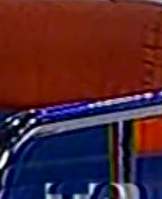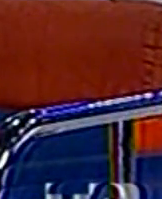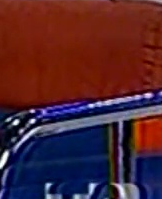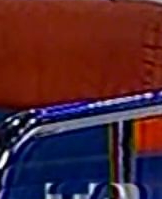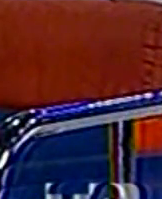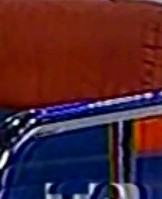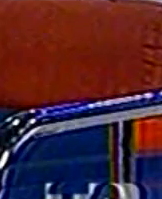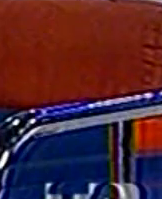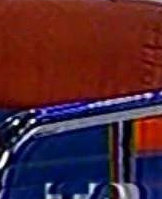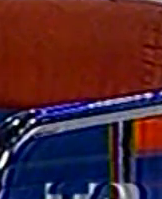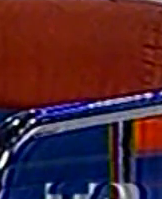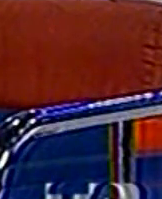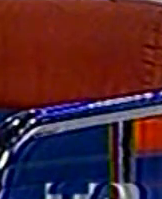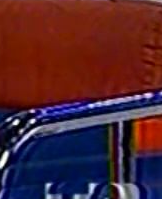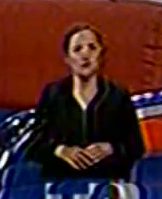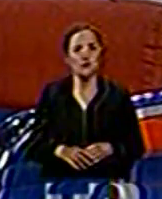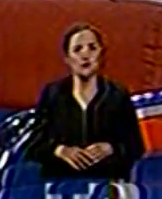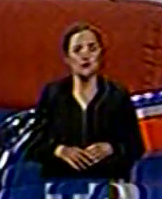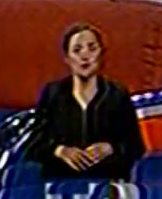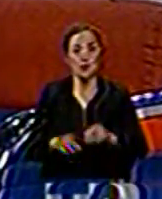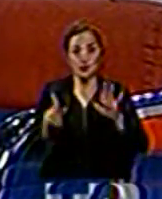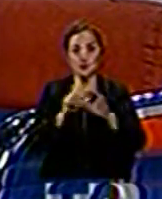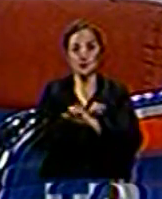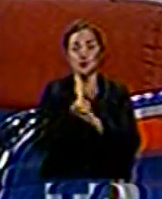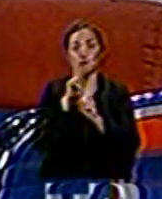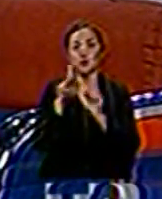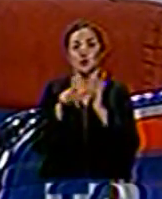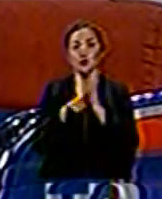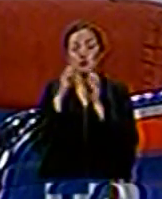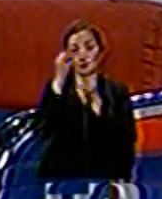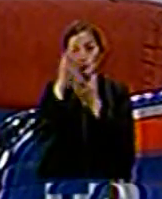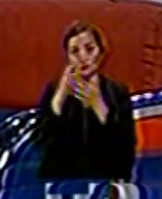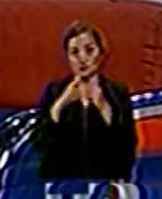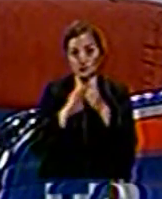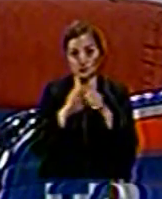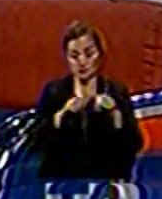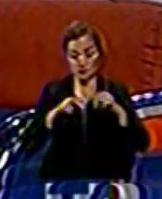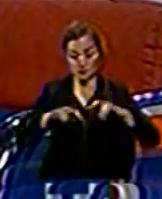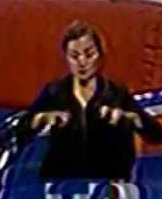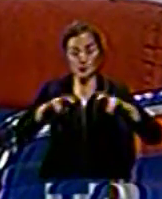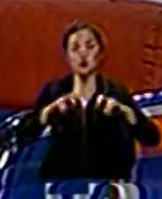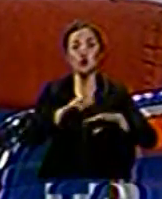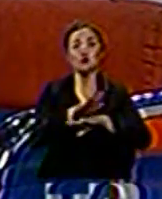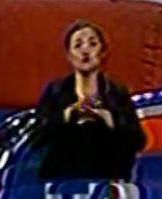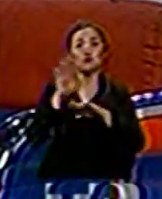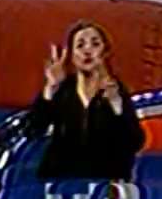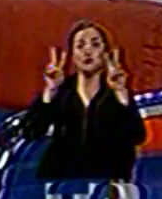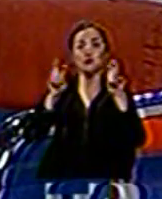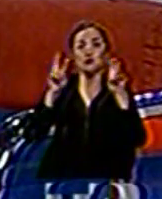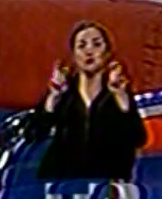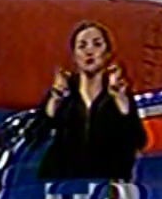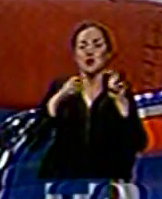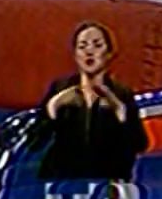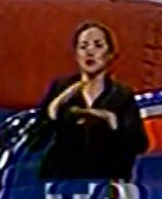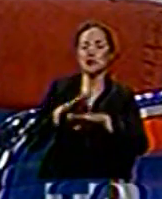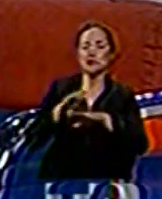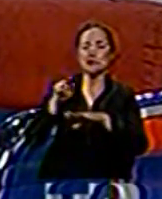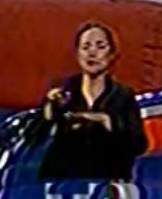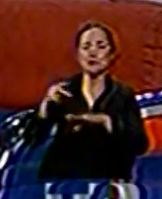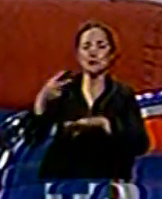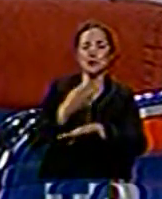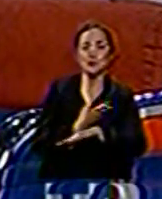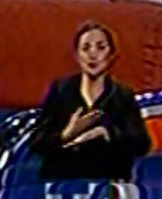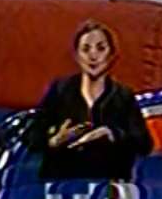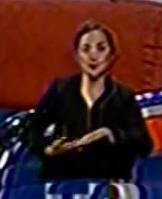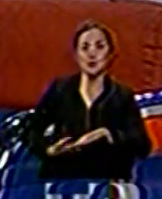6 de la mañana con 22 minutos, seguimos informando. Las primeras diligencias judiciales en el caso Diezmos, en el que está involucrada la segunda mandataria